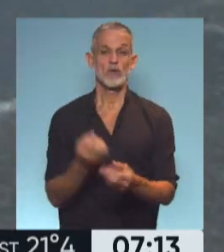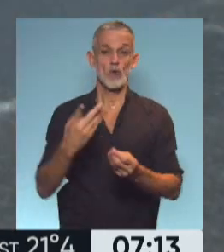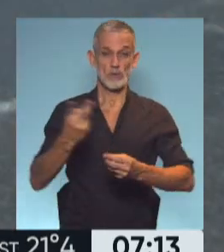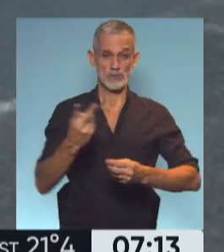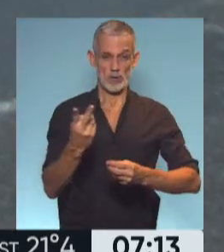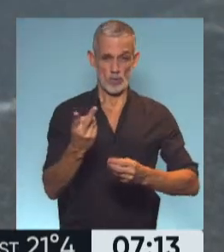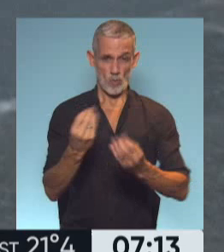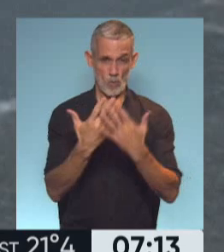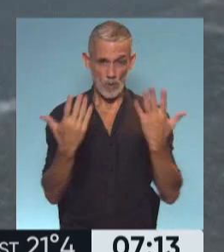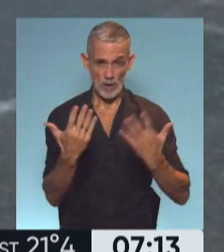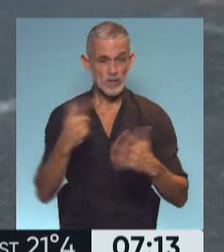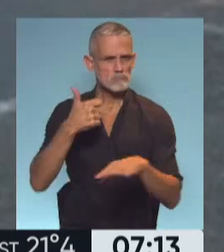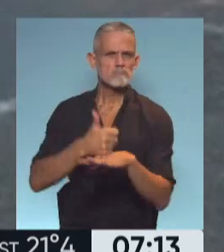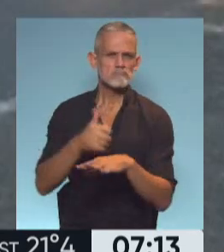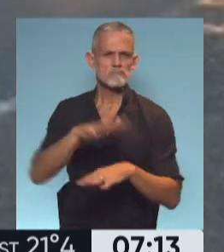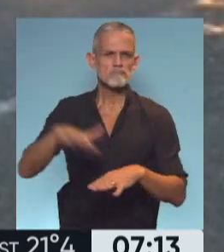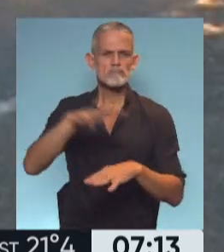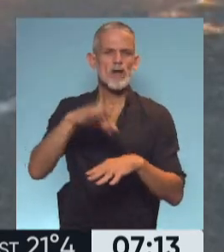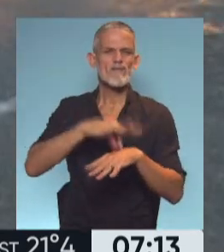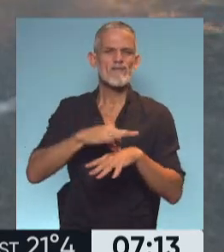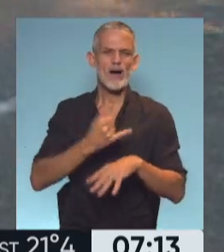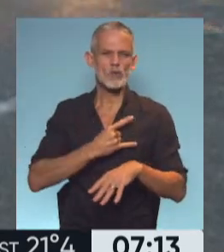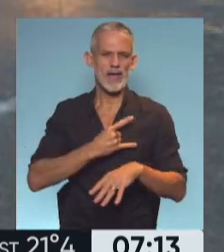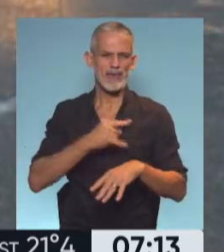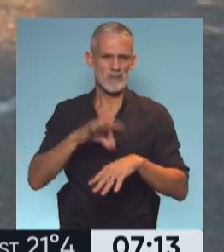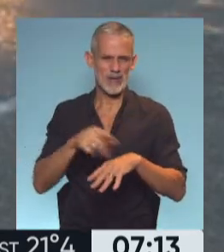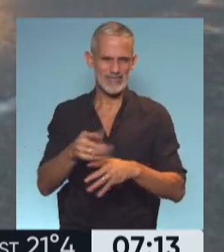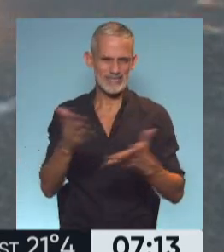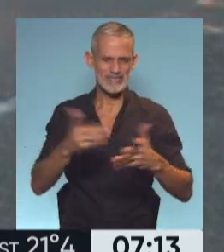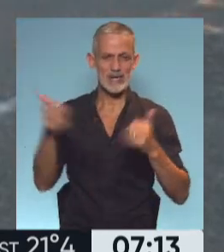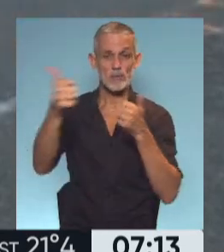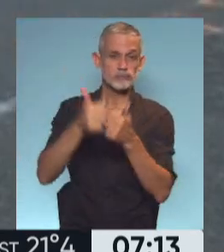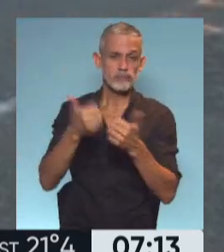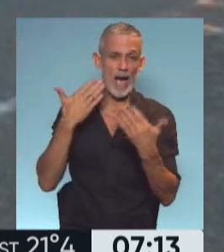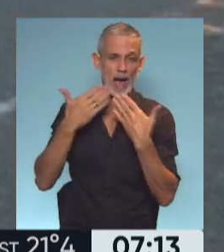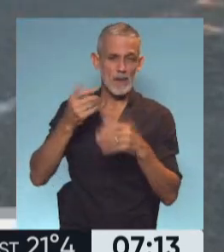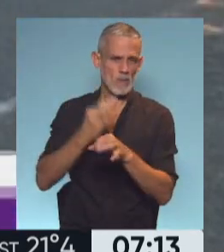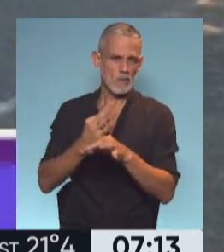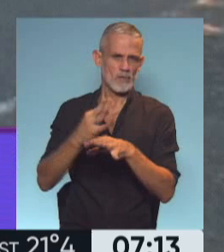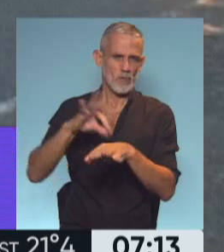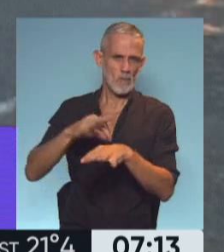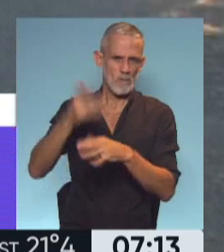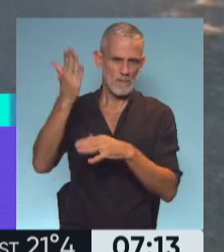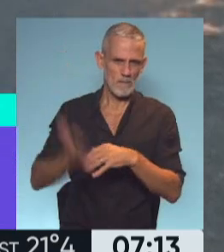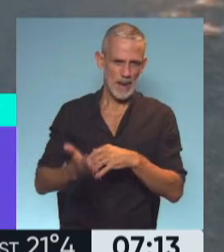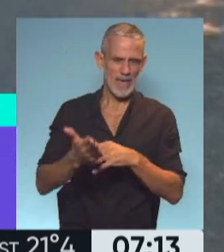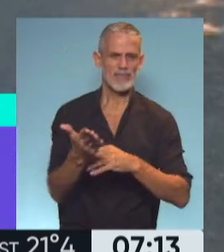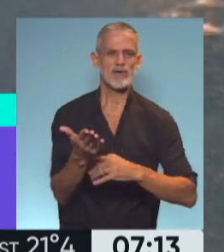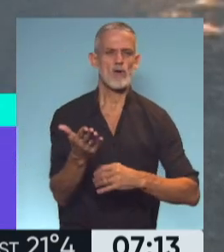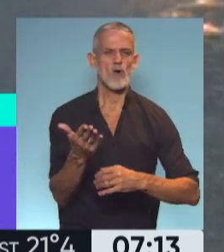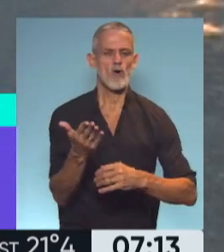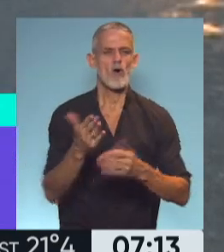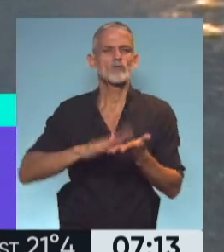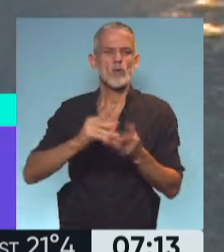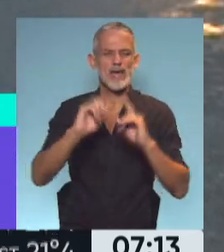están? Muy buenos días. Estamos en la zona de la Facultad de Medicina porque venimos a hablar con un especialista, ¿no? Con un médico intensivista, así se dice,